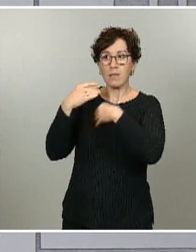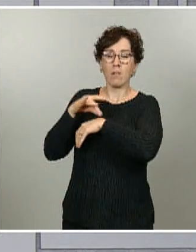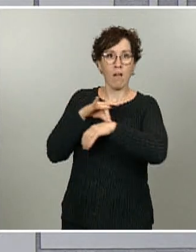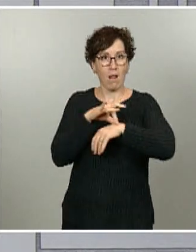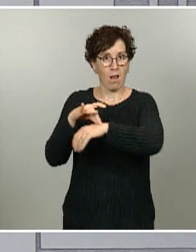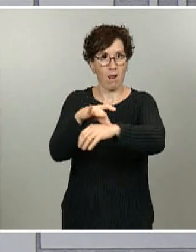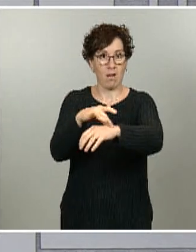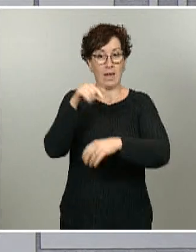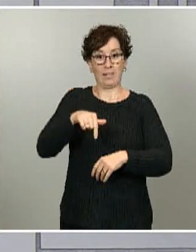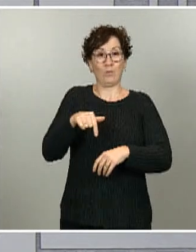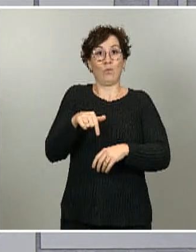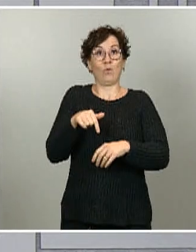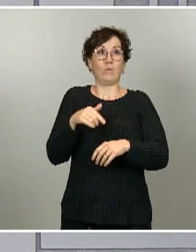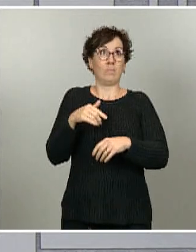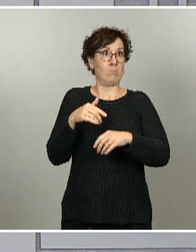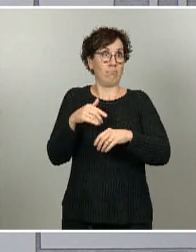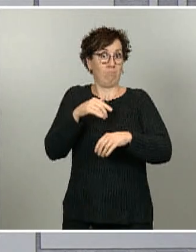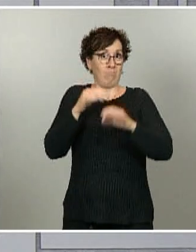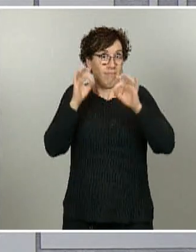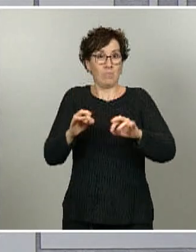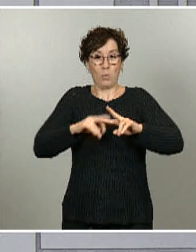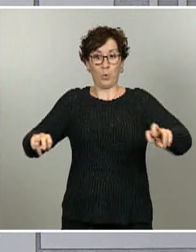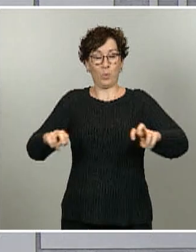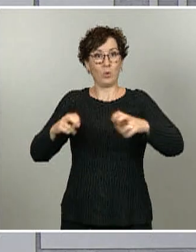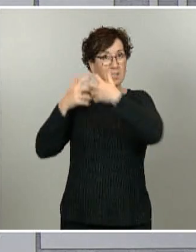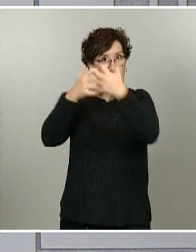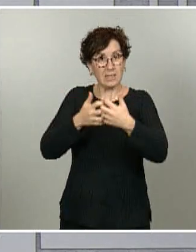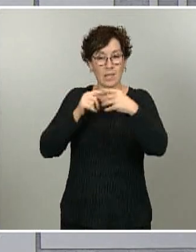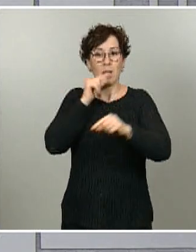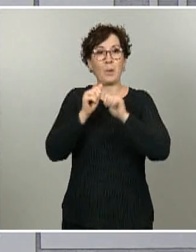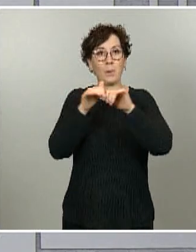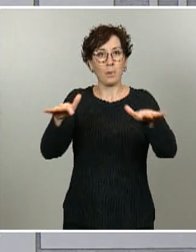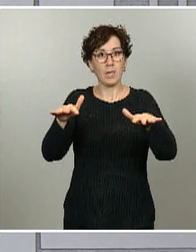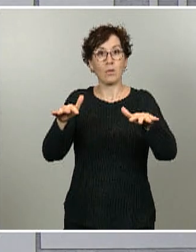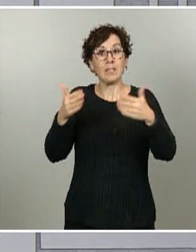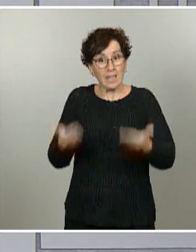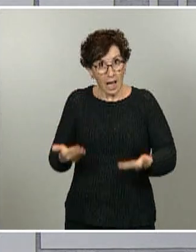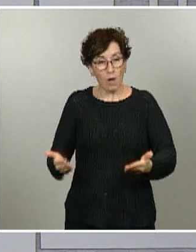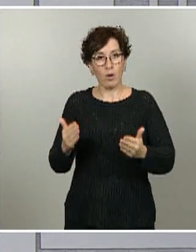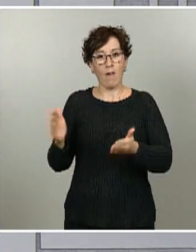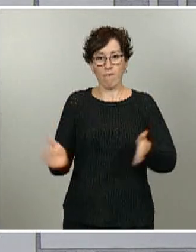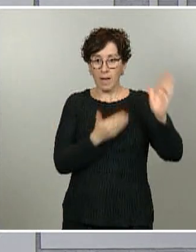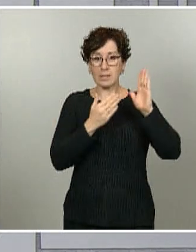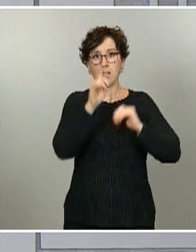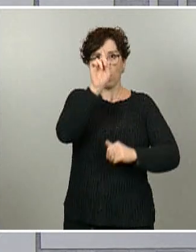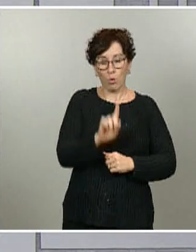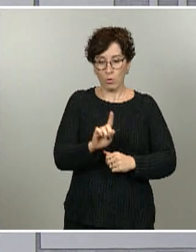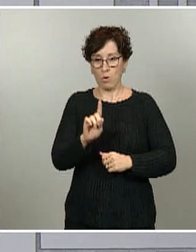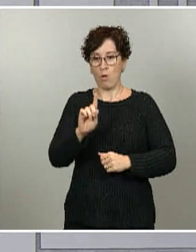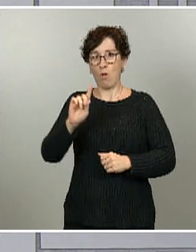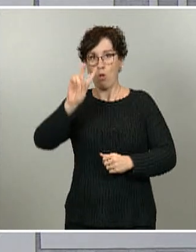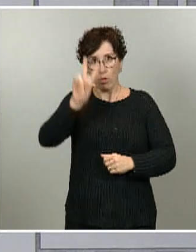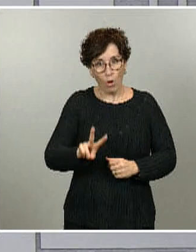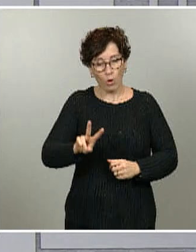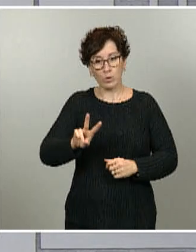etapas de combate contra el virus y va a ser así en la fase 1 de desescalada, en la fase 2 de desescalada, en la fase 3 de